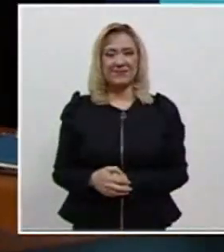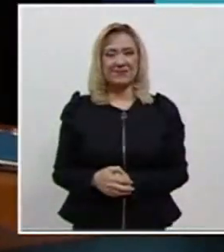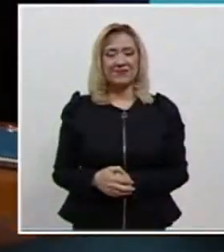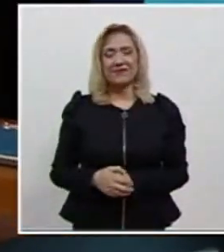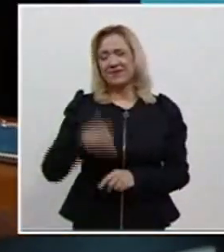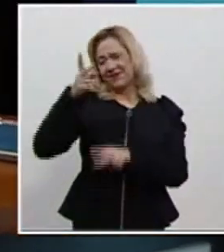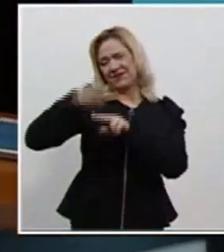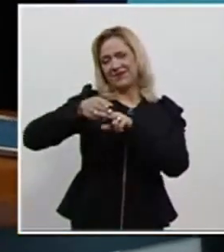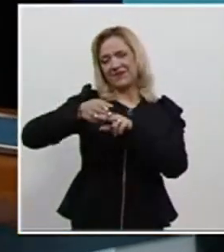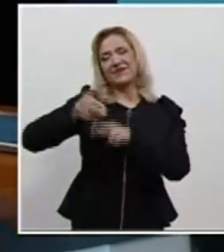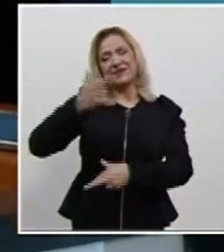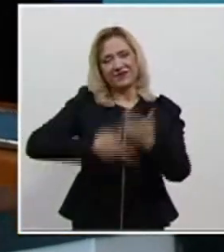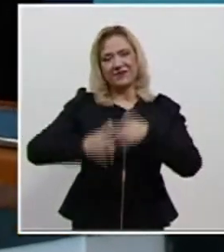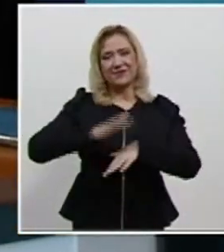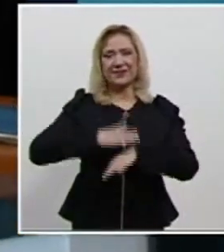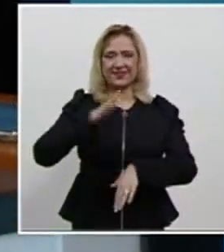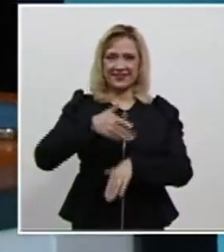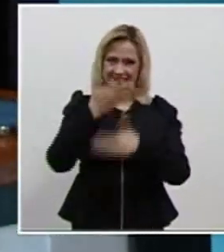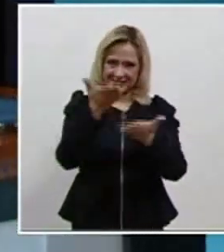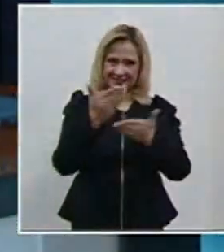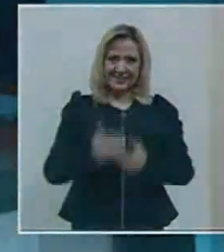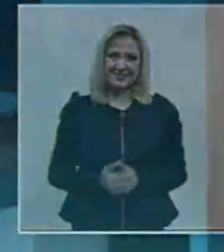Momento de una pausa, ya regresamos.